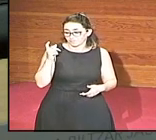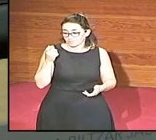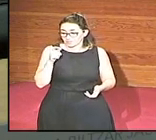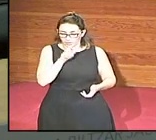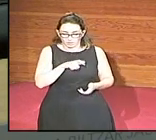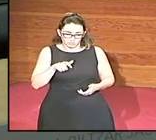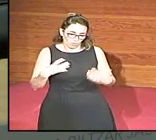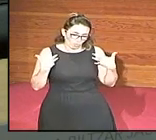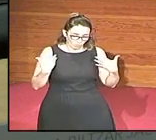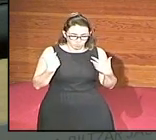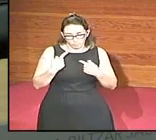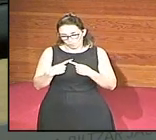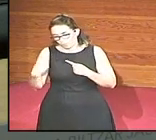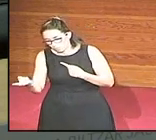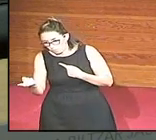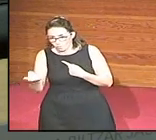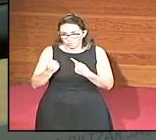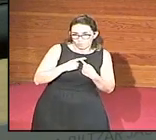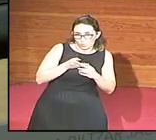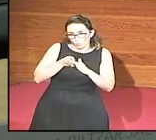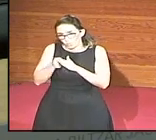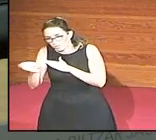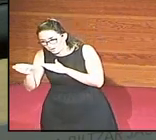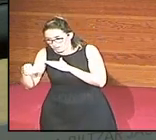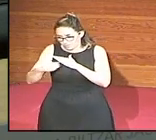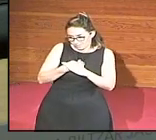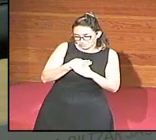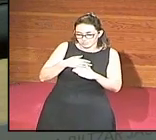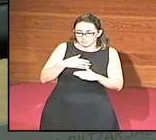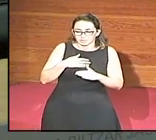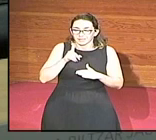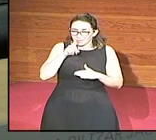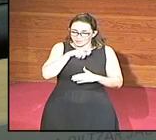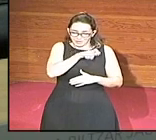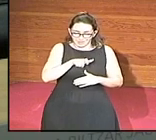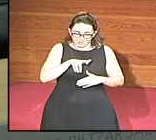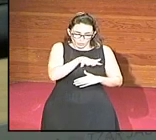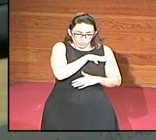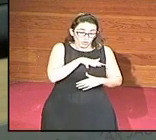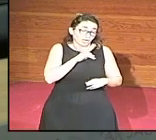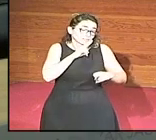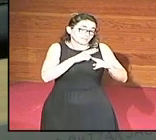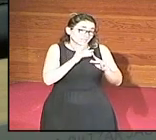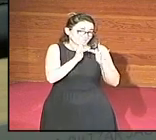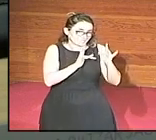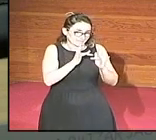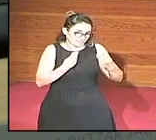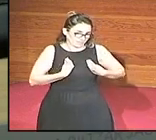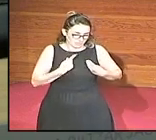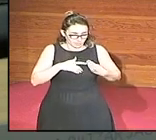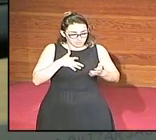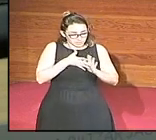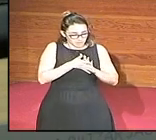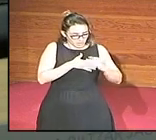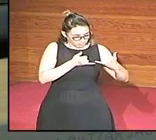que cruzar y de la gente que vive en lo que se llaman zonas grises. Esto es entre la línea de un